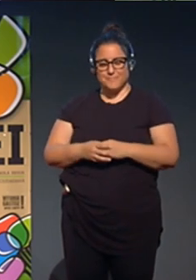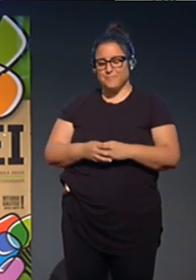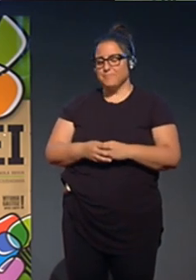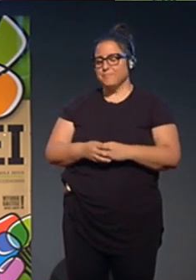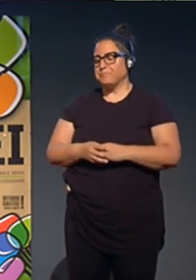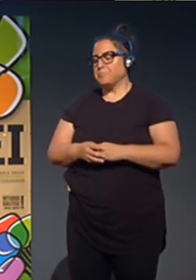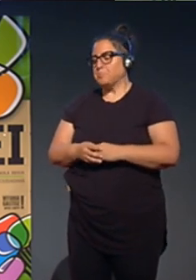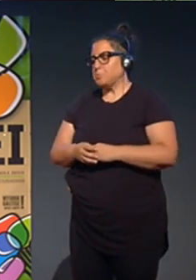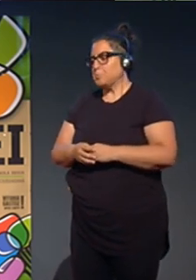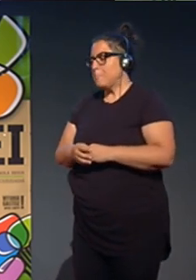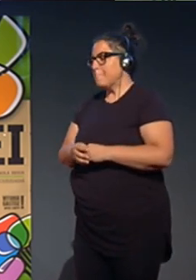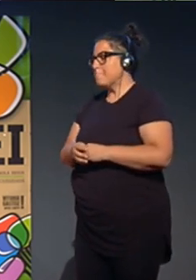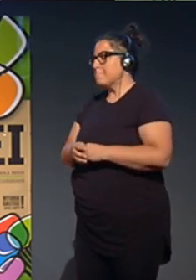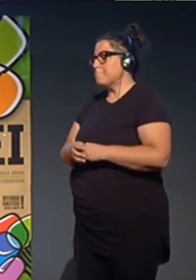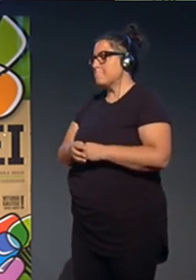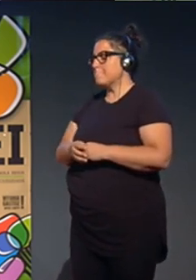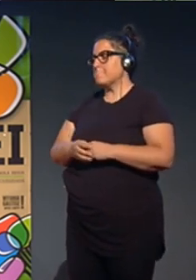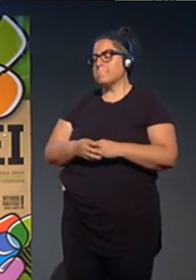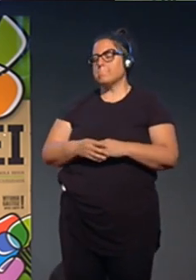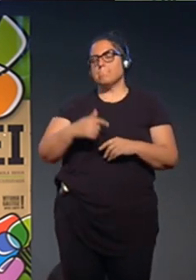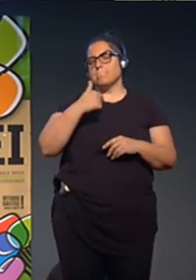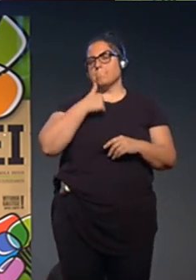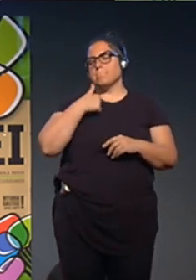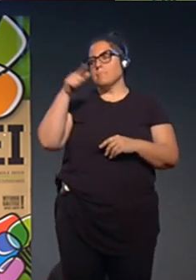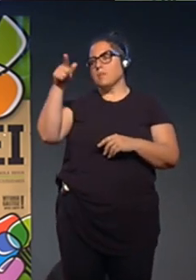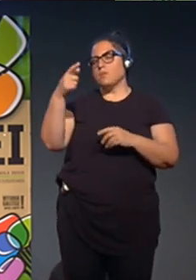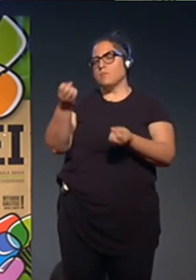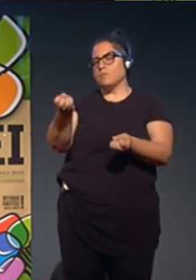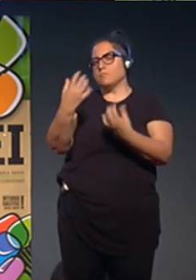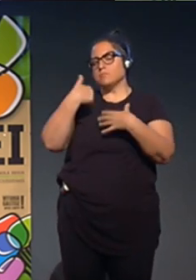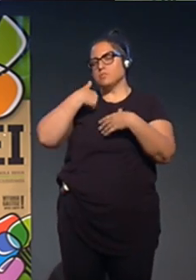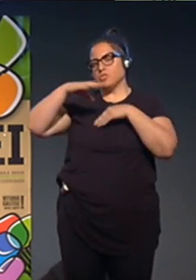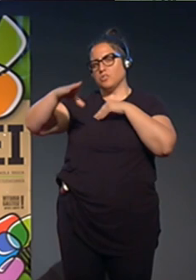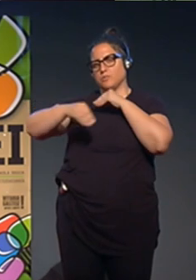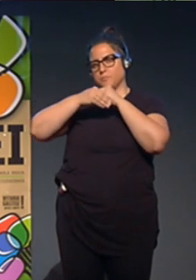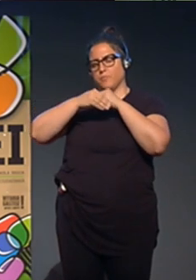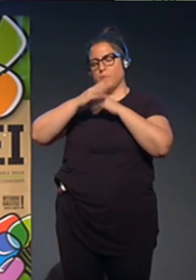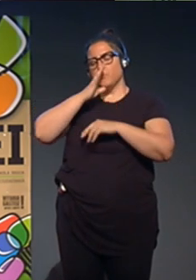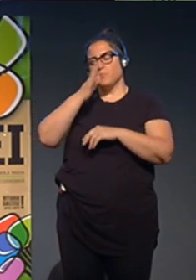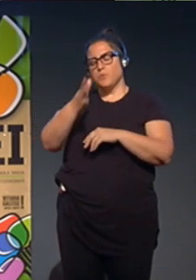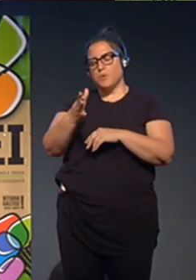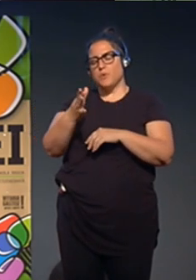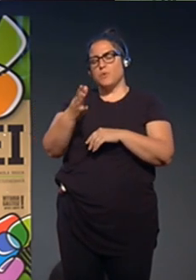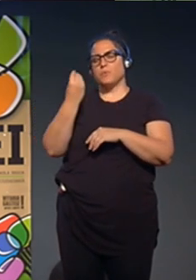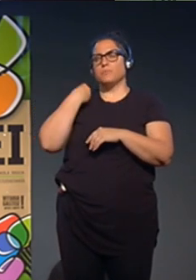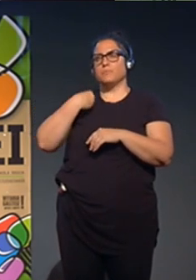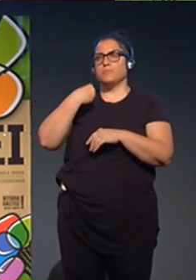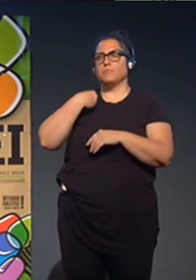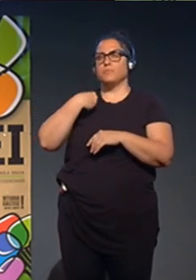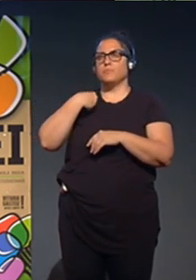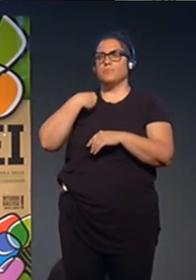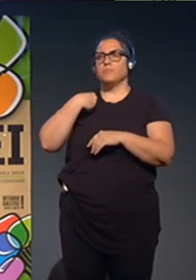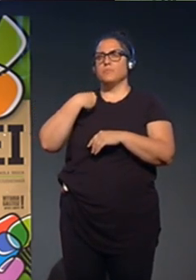eso S voy a hacer Voy a complementar tu reflexión en ese sentido y yo creo que de la misma manera